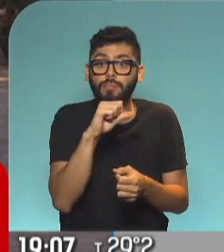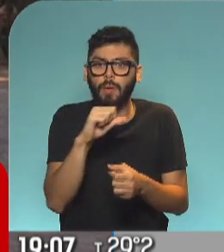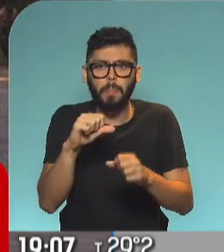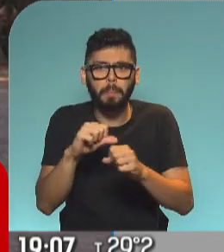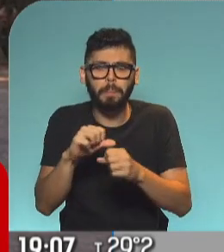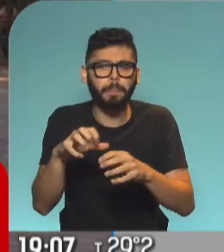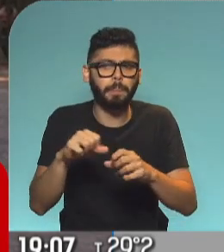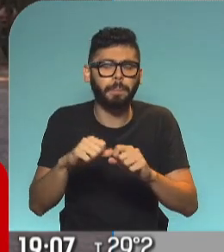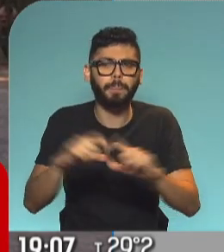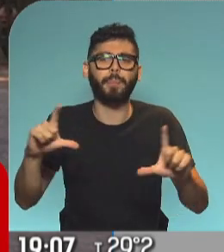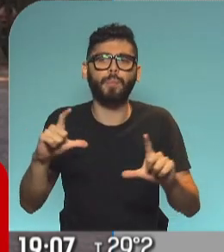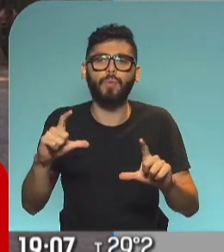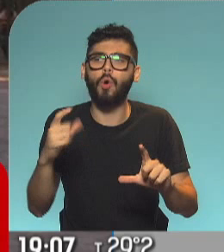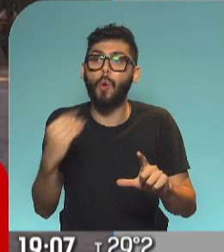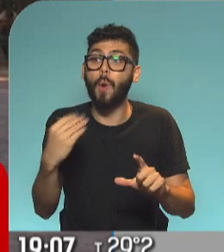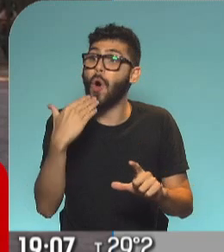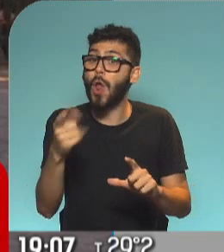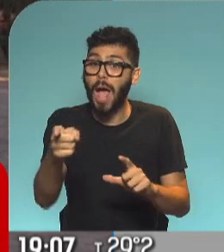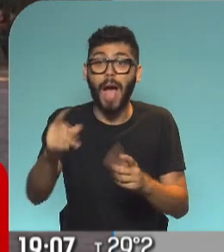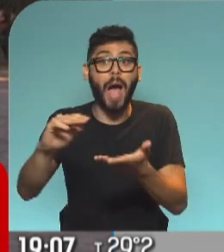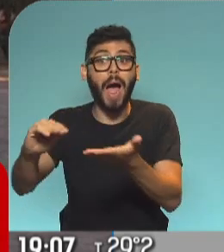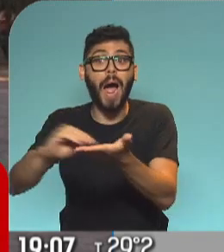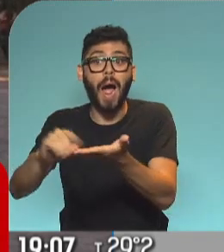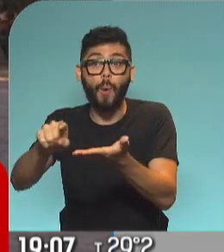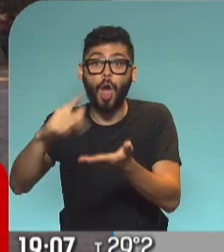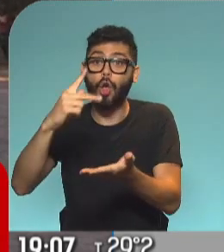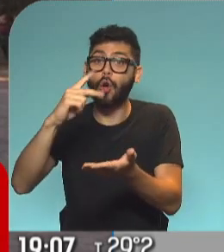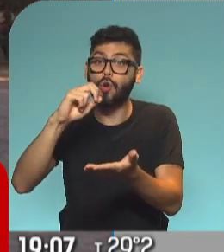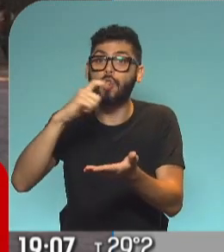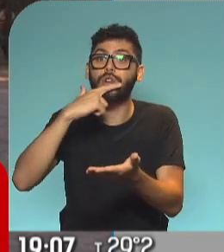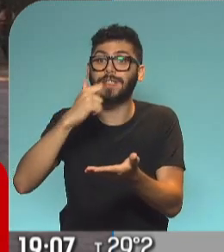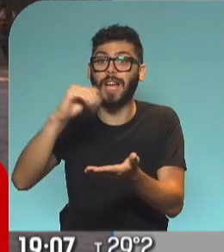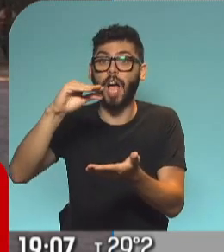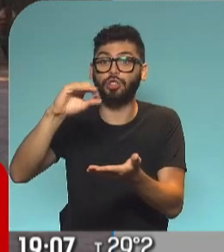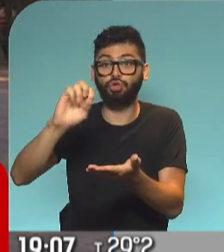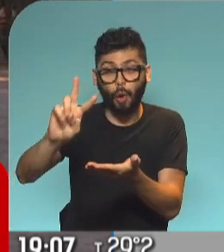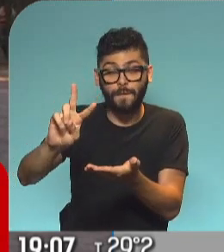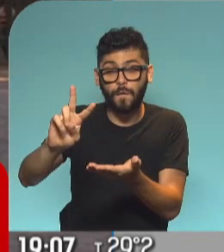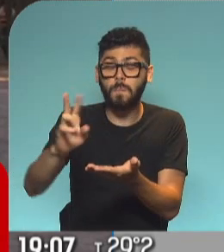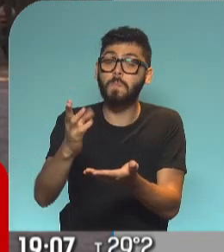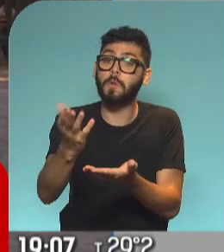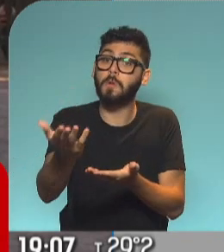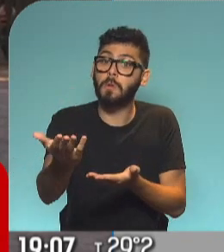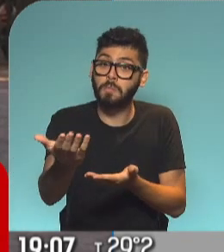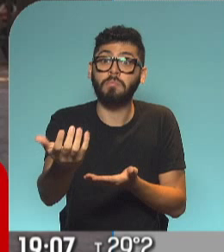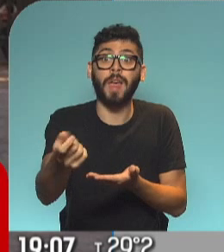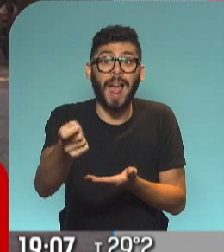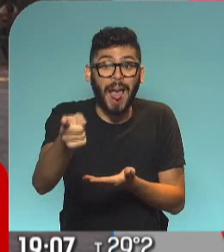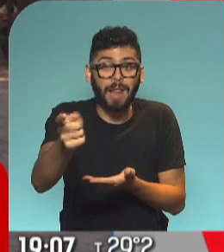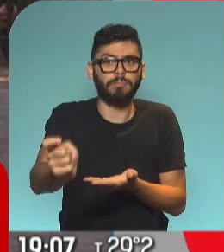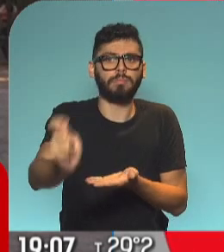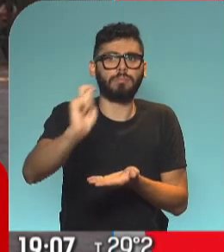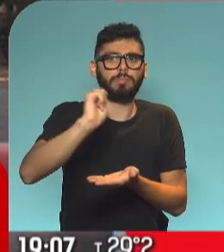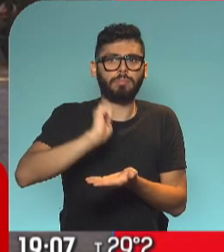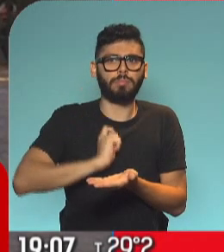aporte del abogado de cocción a los fiscales que de esa manera pudieron acceder al contenido del teléfono les